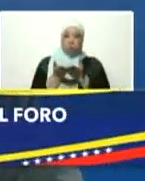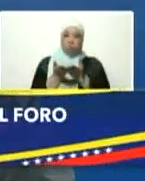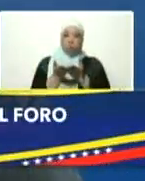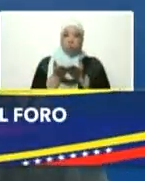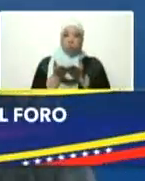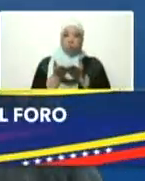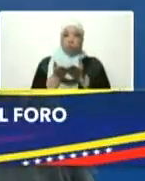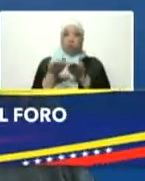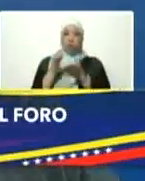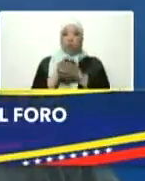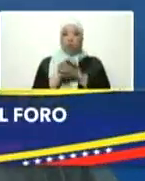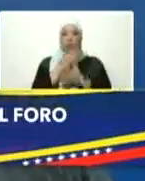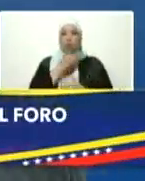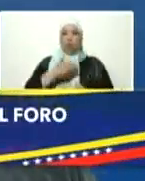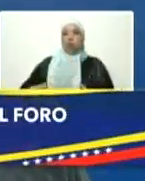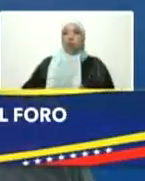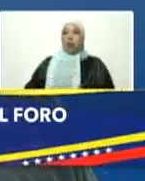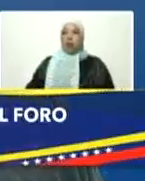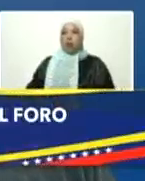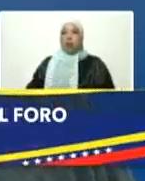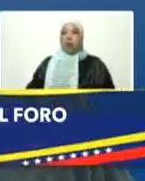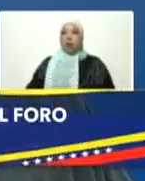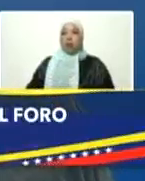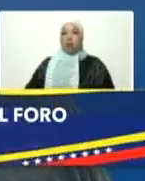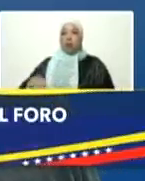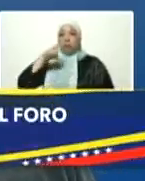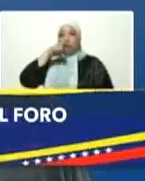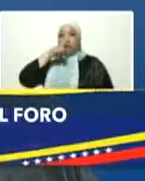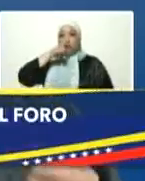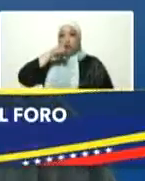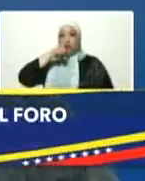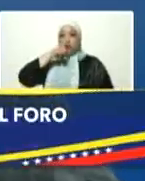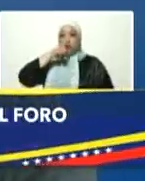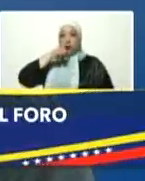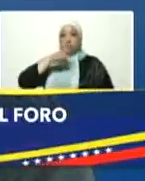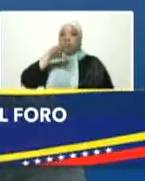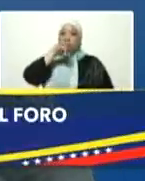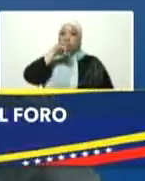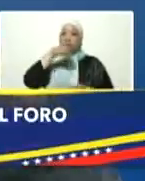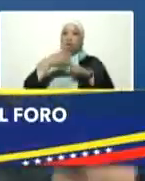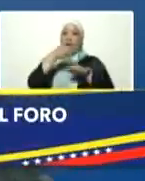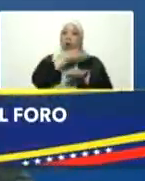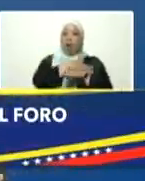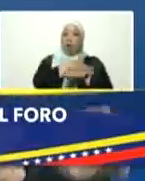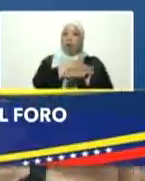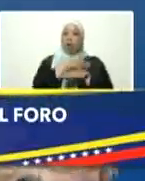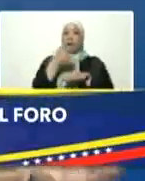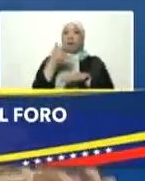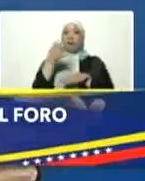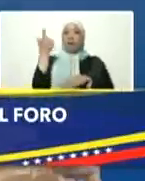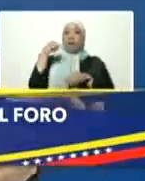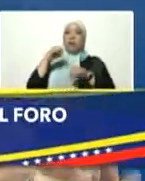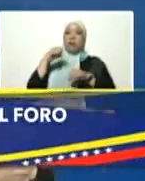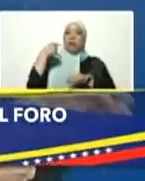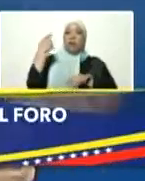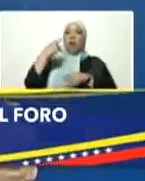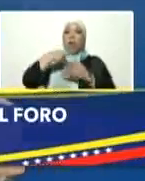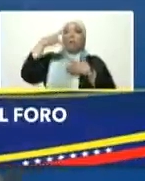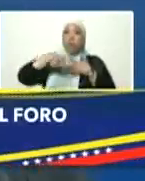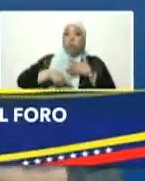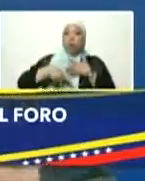el compañero presidente de Venezuela, Nicolás Maduro, creo que la agenda que salga mañana y las propuestas